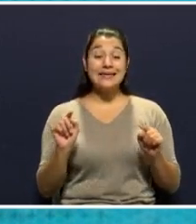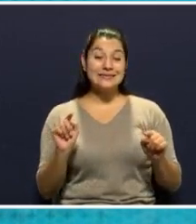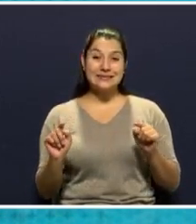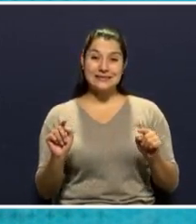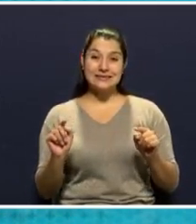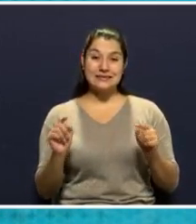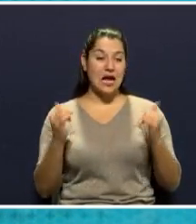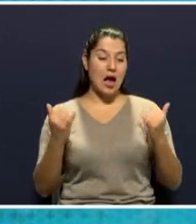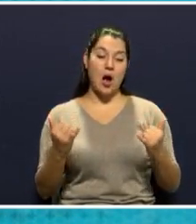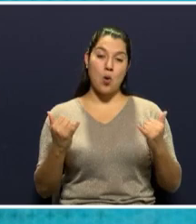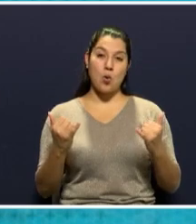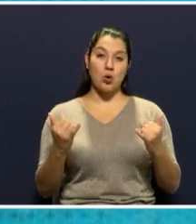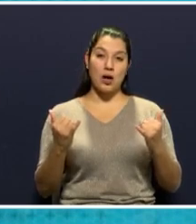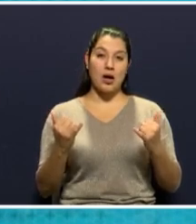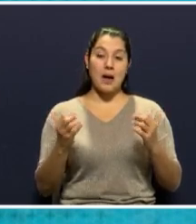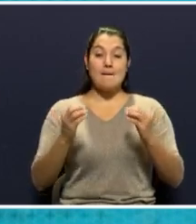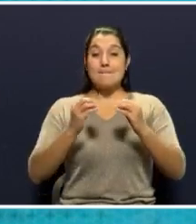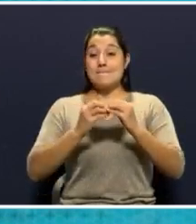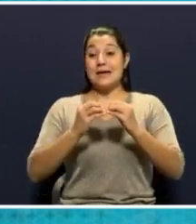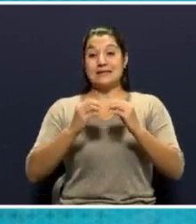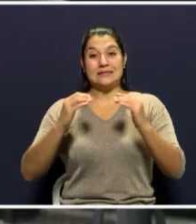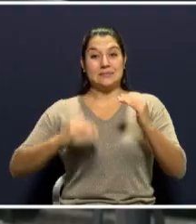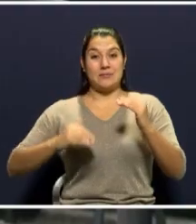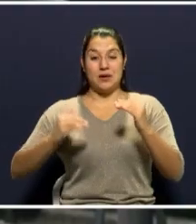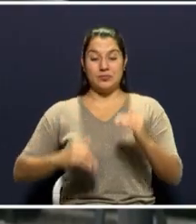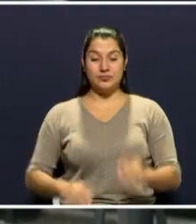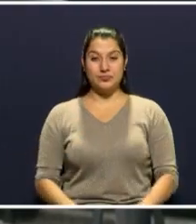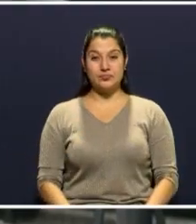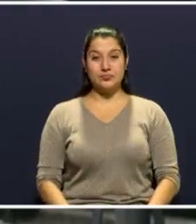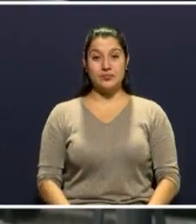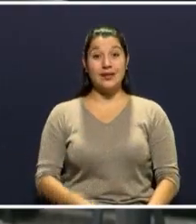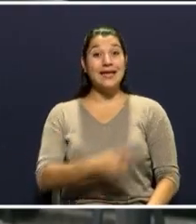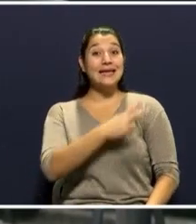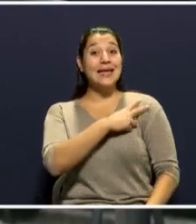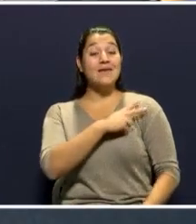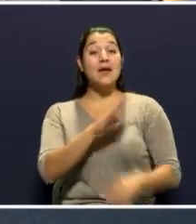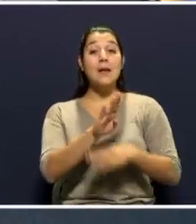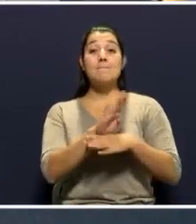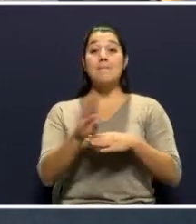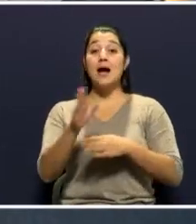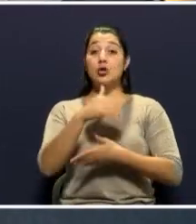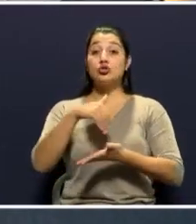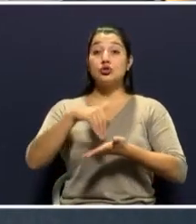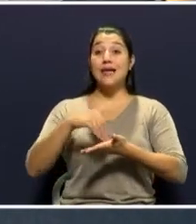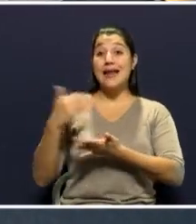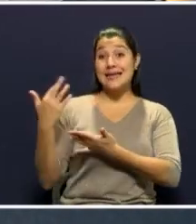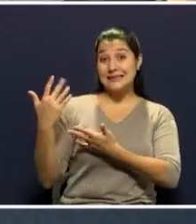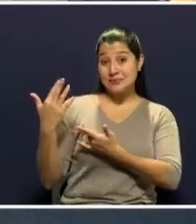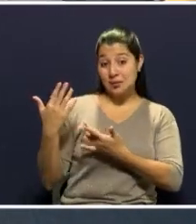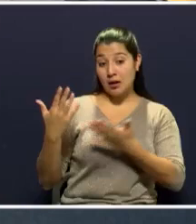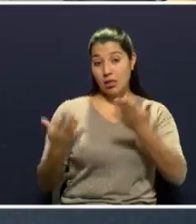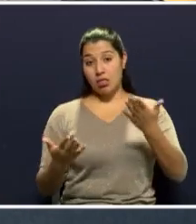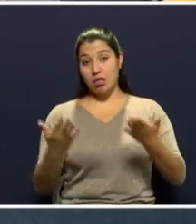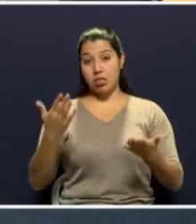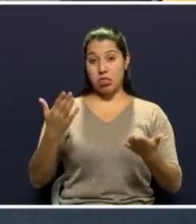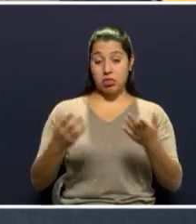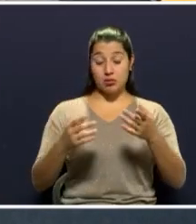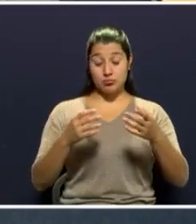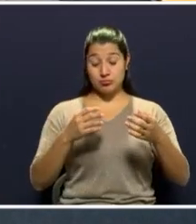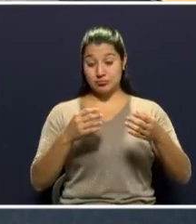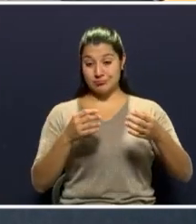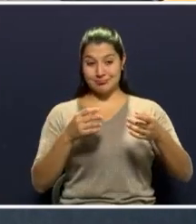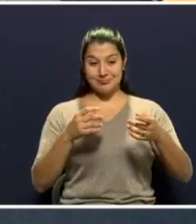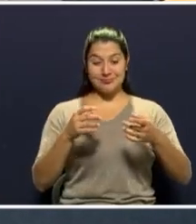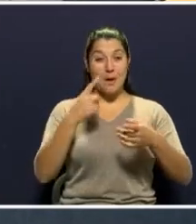entonces por debajo de los déficits esperados de cuenta corriente. El jerarca del Banco Central espera que el hueco o desbalance del financiamiento